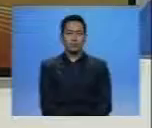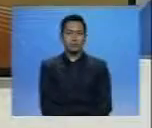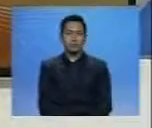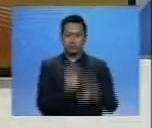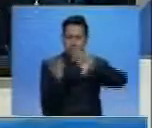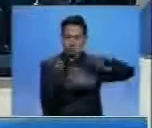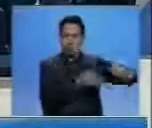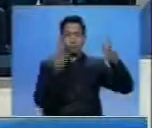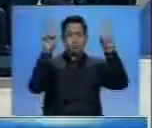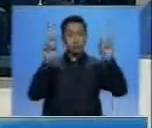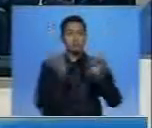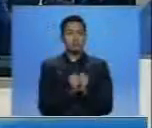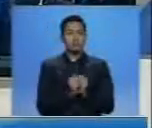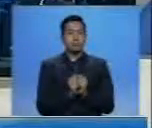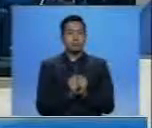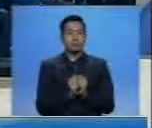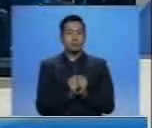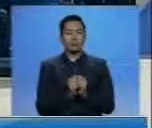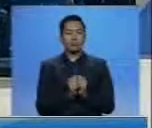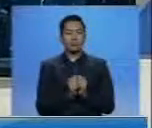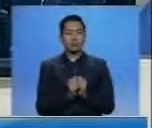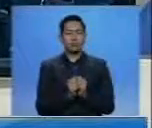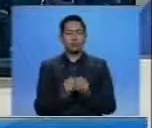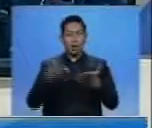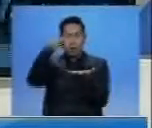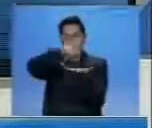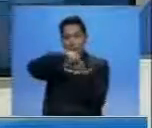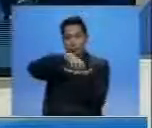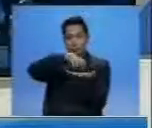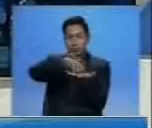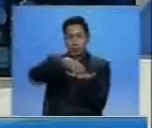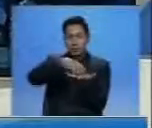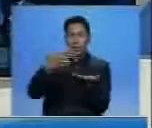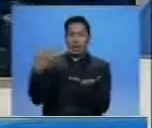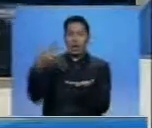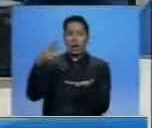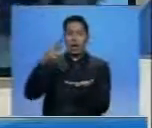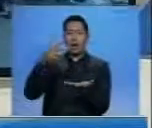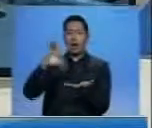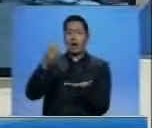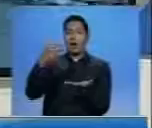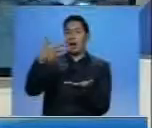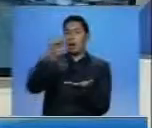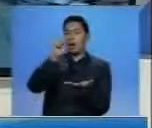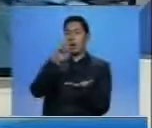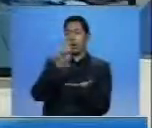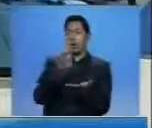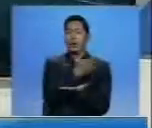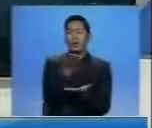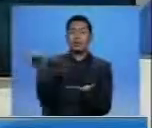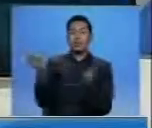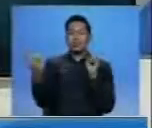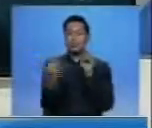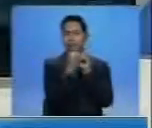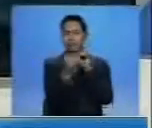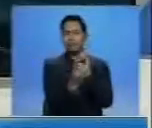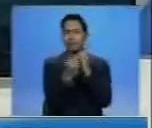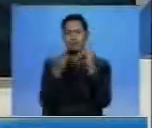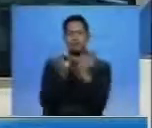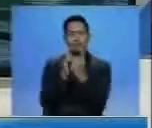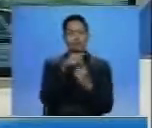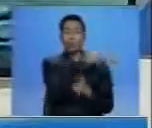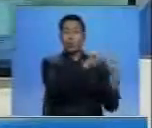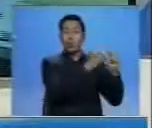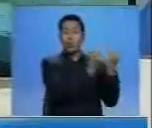En otros temas, a su llegada a Cañar, los indígenas fueron recibidos por simpatizantes de gobierno nacional. En el encuentro no se registraron